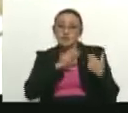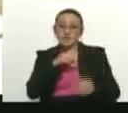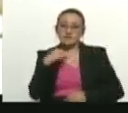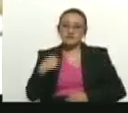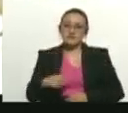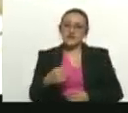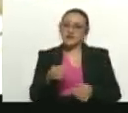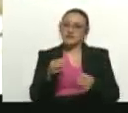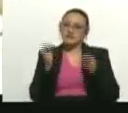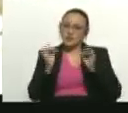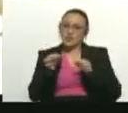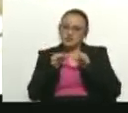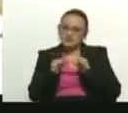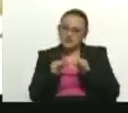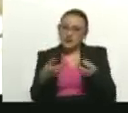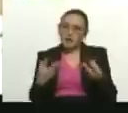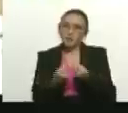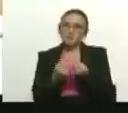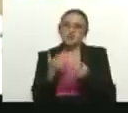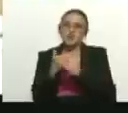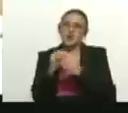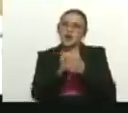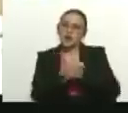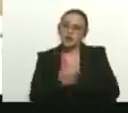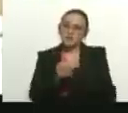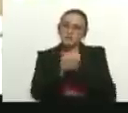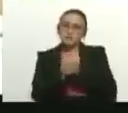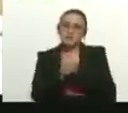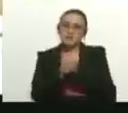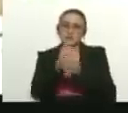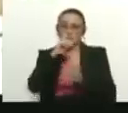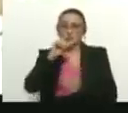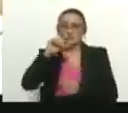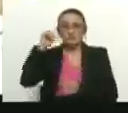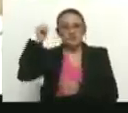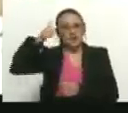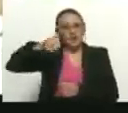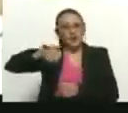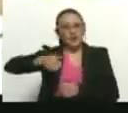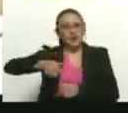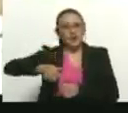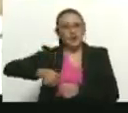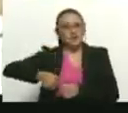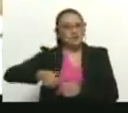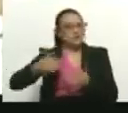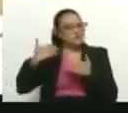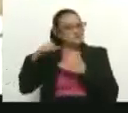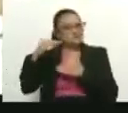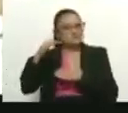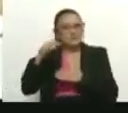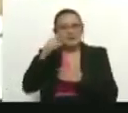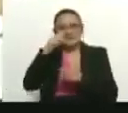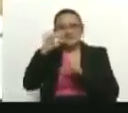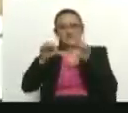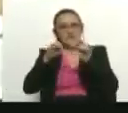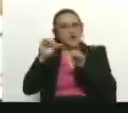vamos a seguir juntos como amigos entrañables por muchos años, por muchas décadas y por muchos